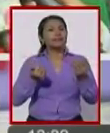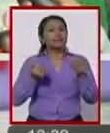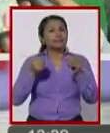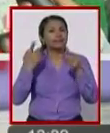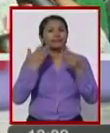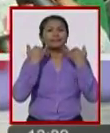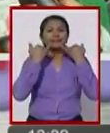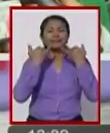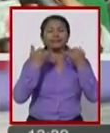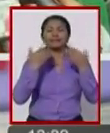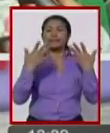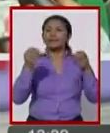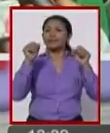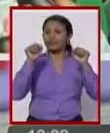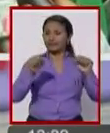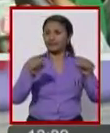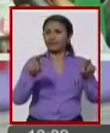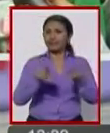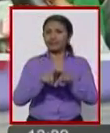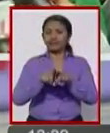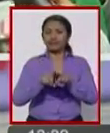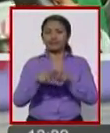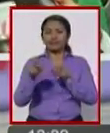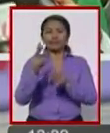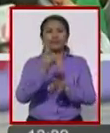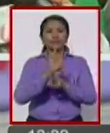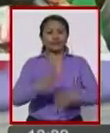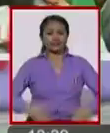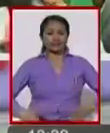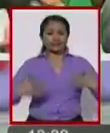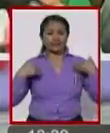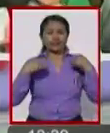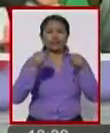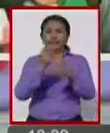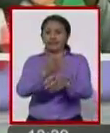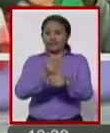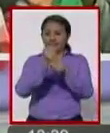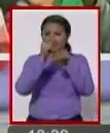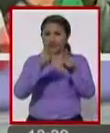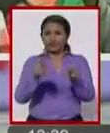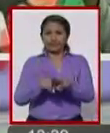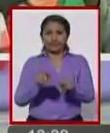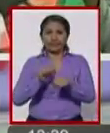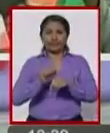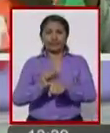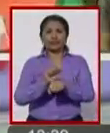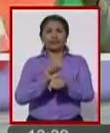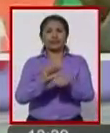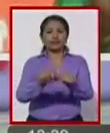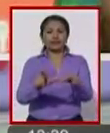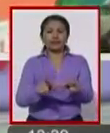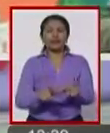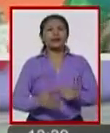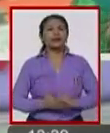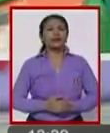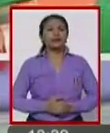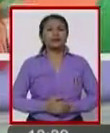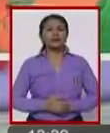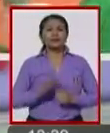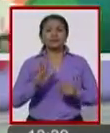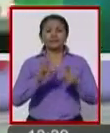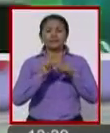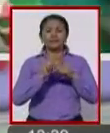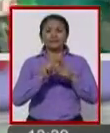habido, gracias a esta información, se ha podido también cautelar la vida de los rescatistas que están trabajando hasta el momento en el lugar. Perfecto, muy bien. Estas